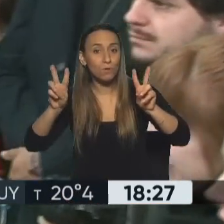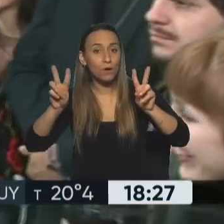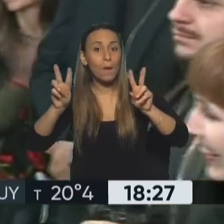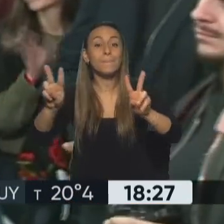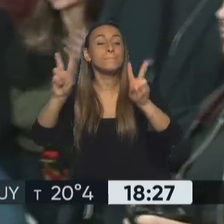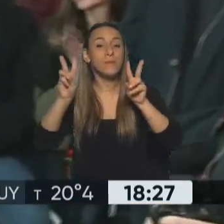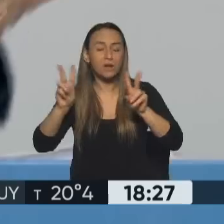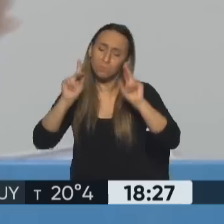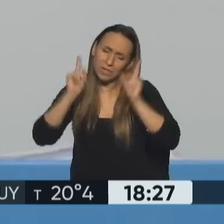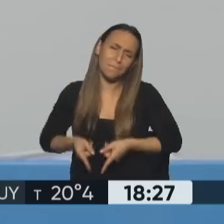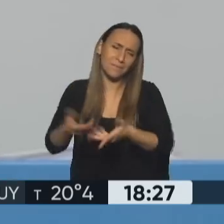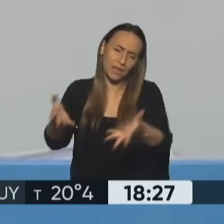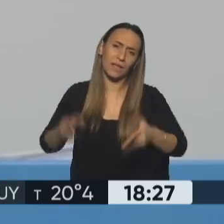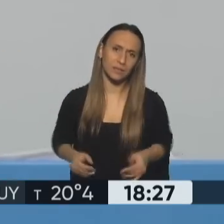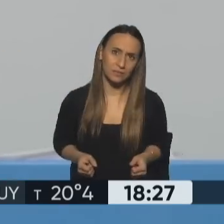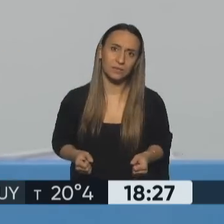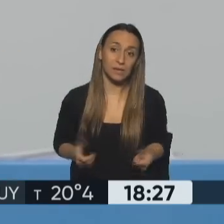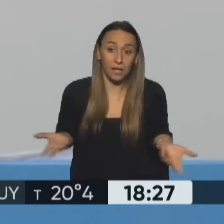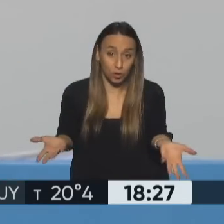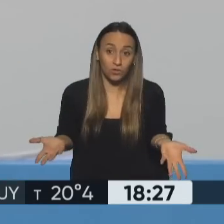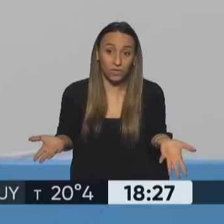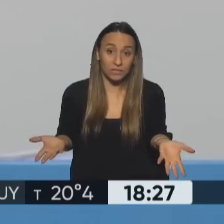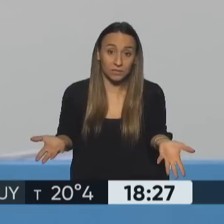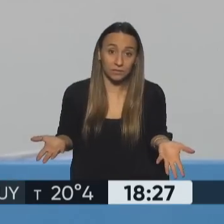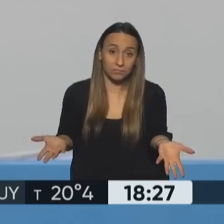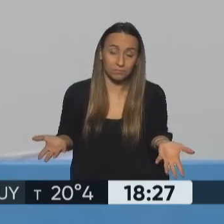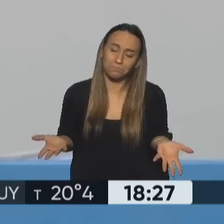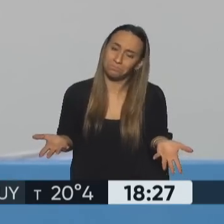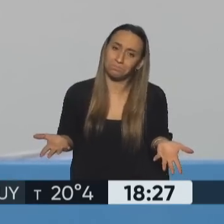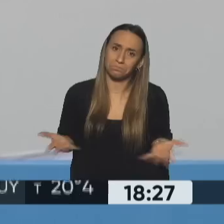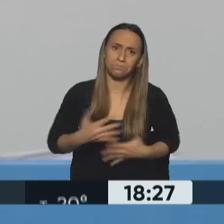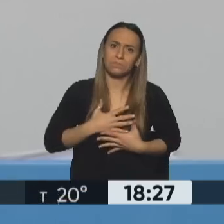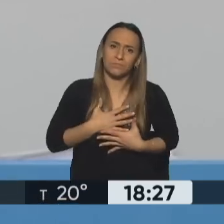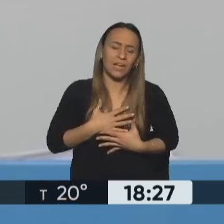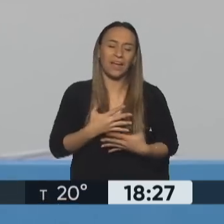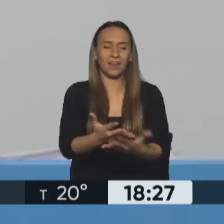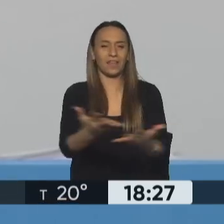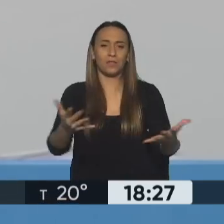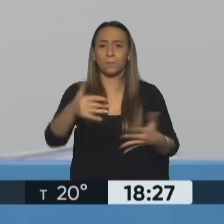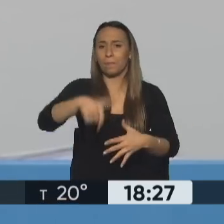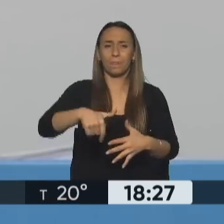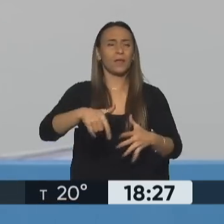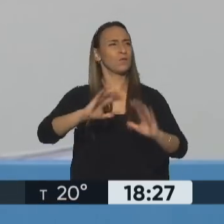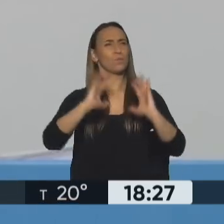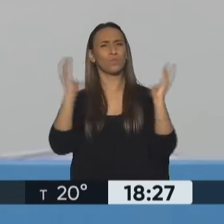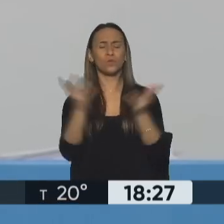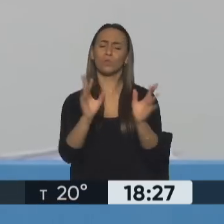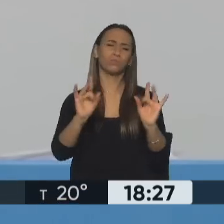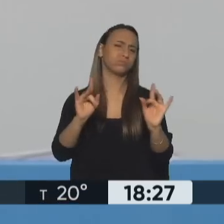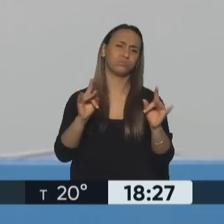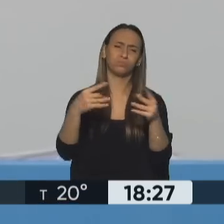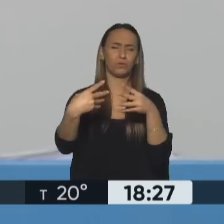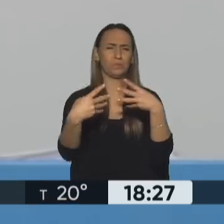peronismo también. Entonces, mis queridos amigos y compañeras, en un mundo de tantas dificultades, tan complejo,